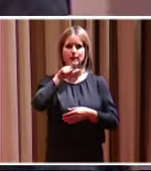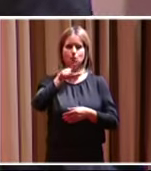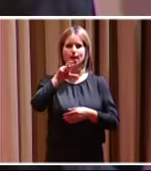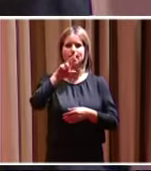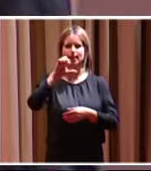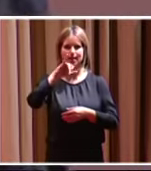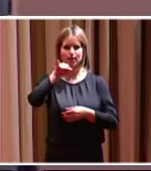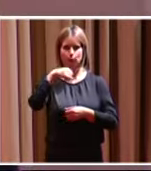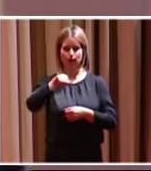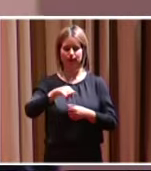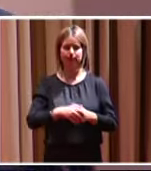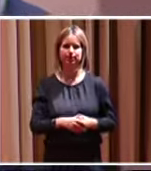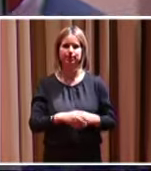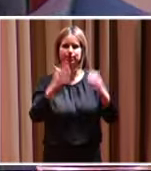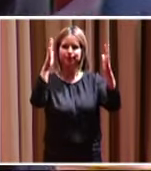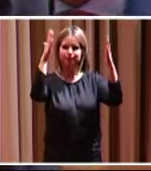Reyes Ruiz.